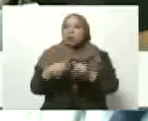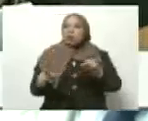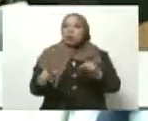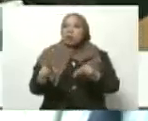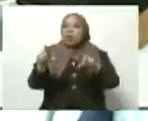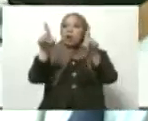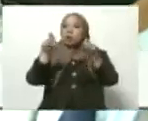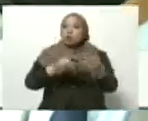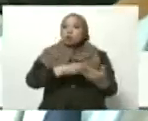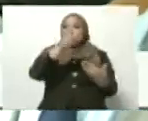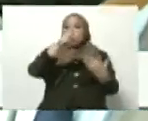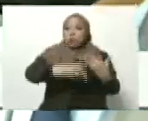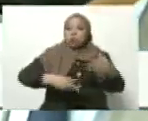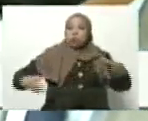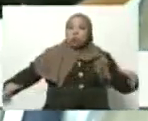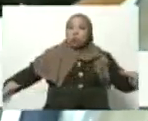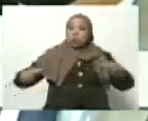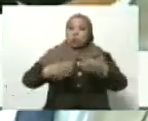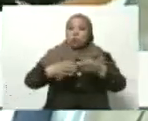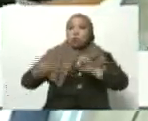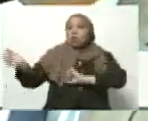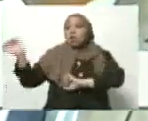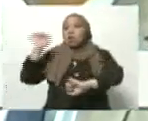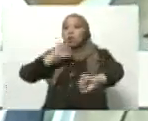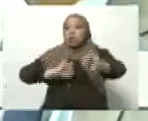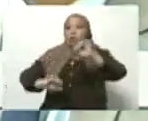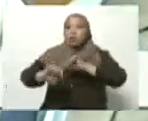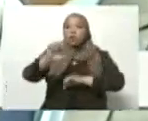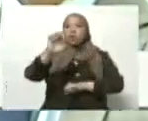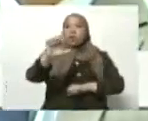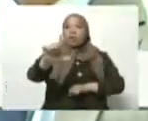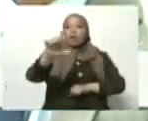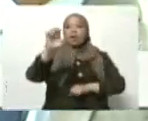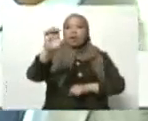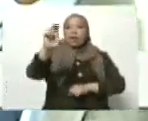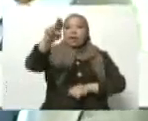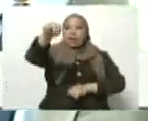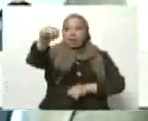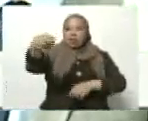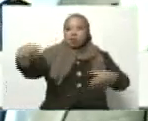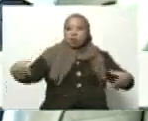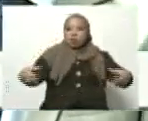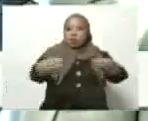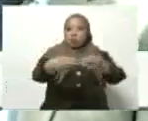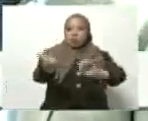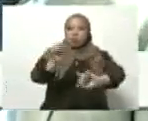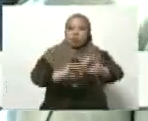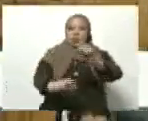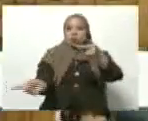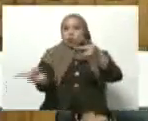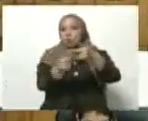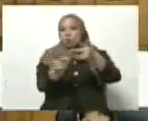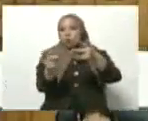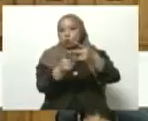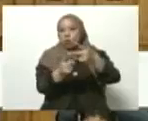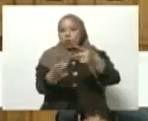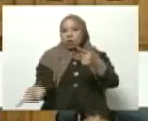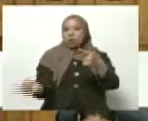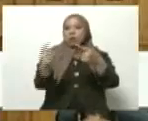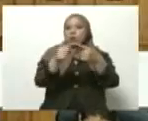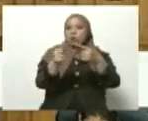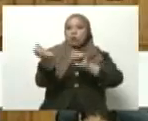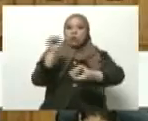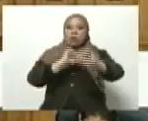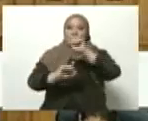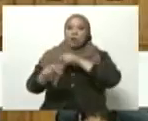propuso que hicieran un grupo armado para combatir al ELN dentro de Colombia, pero eso era un negocio secundario. El primer negocio era el ataque